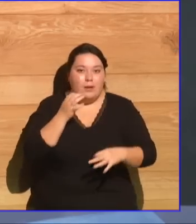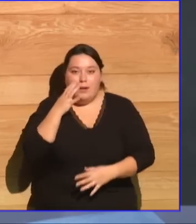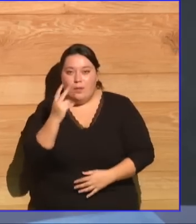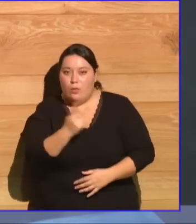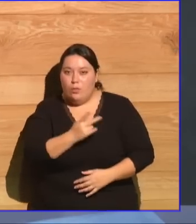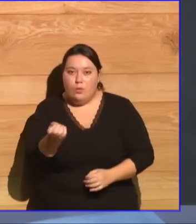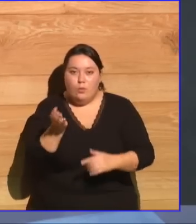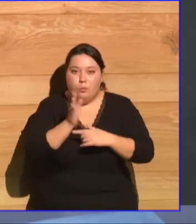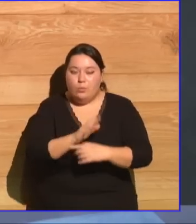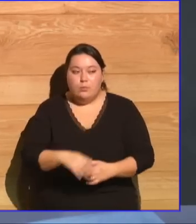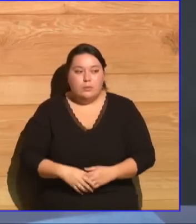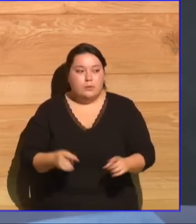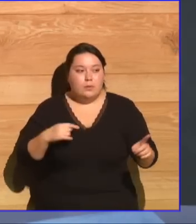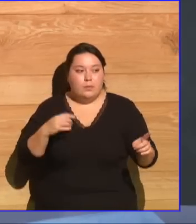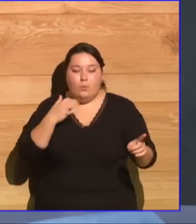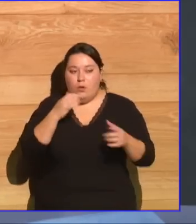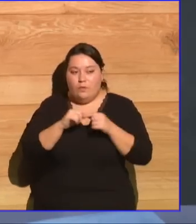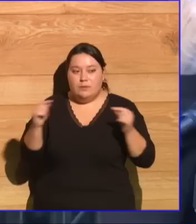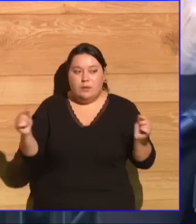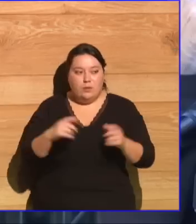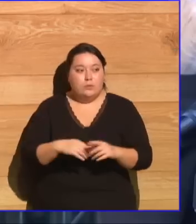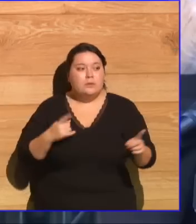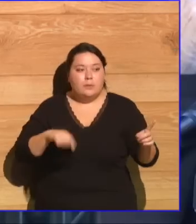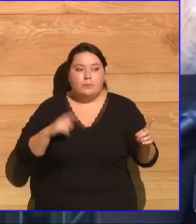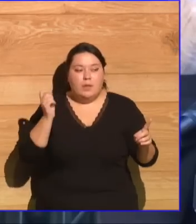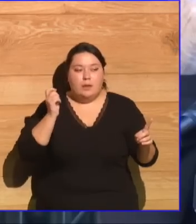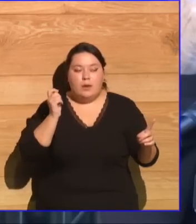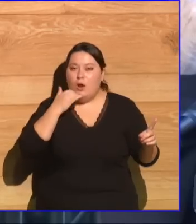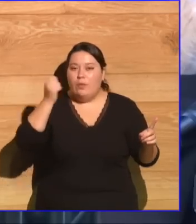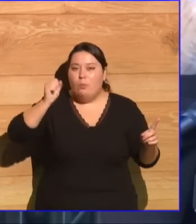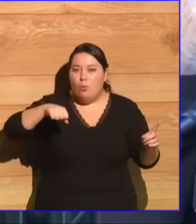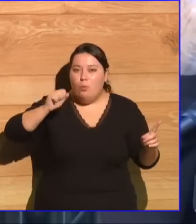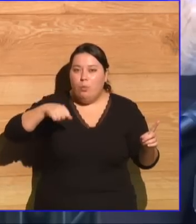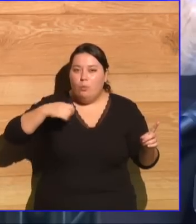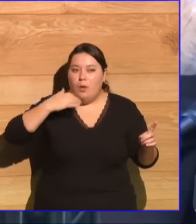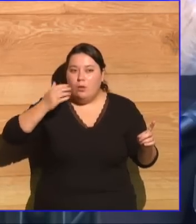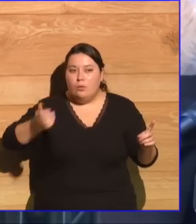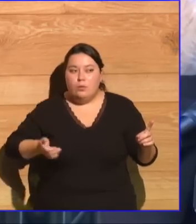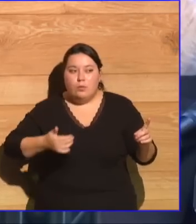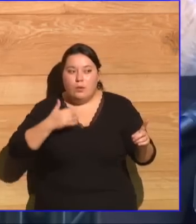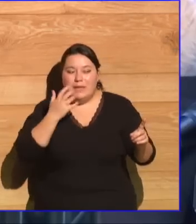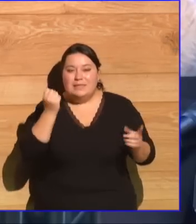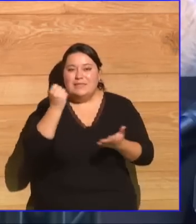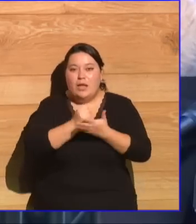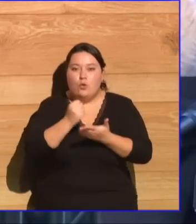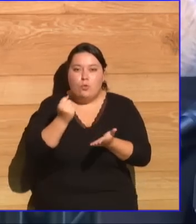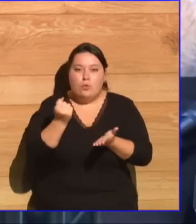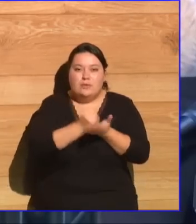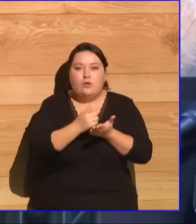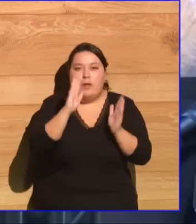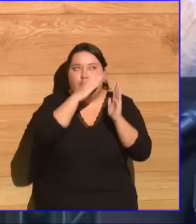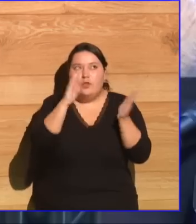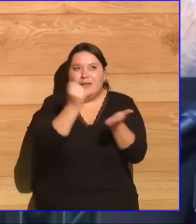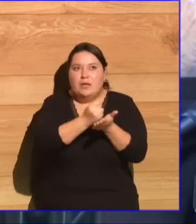sus propias sincronías, que en el fondo no está tan lejos de Blake Edwards. El golpeteo, por ejemplo, del sello que está en la